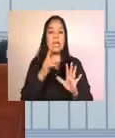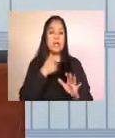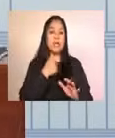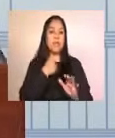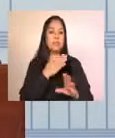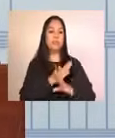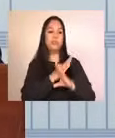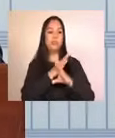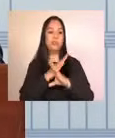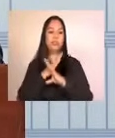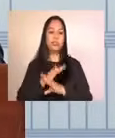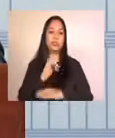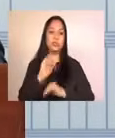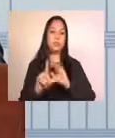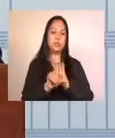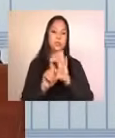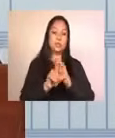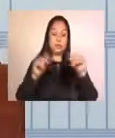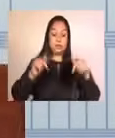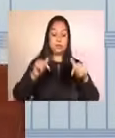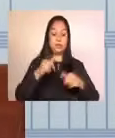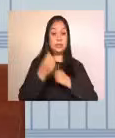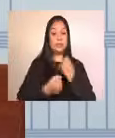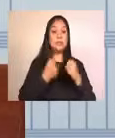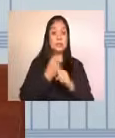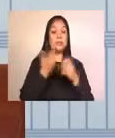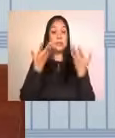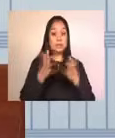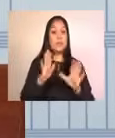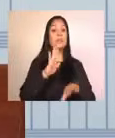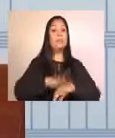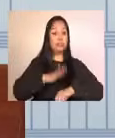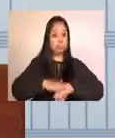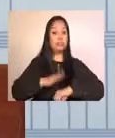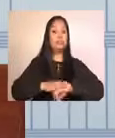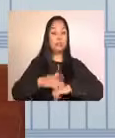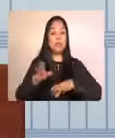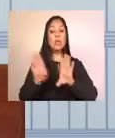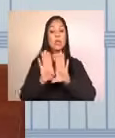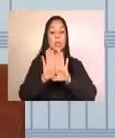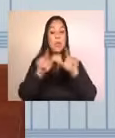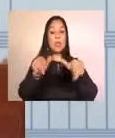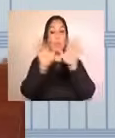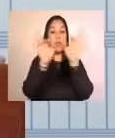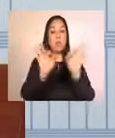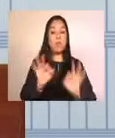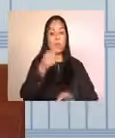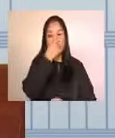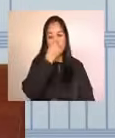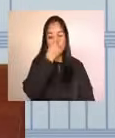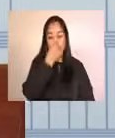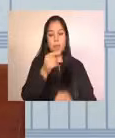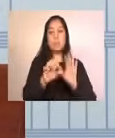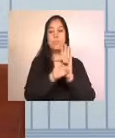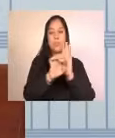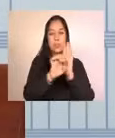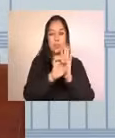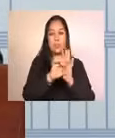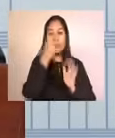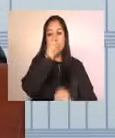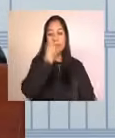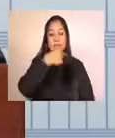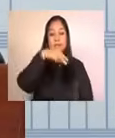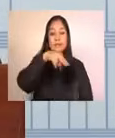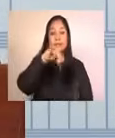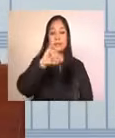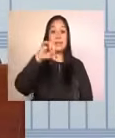ya incluso este año se han advertido como posibles fuentes de corrupción. A manera de ejemplo, el SNIP pues ya